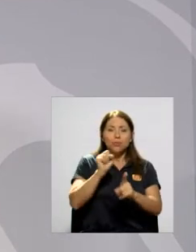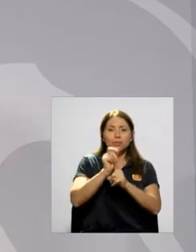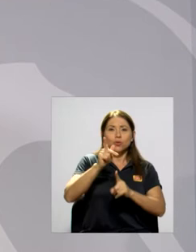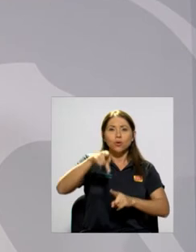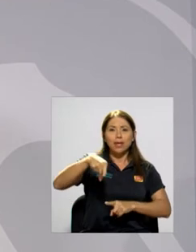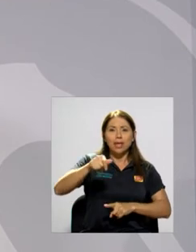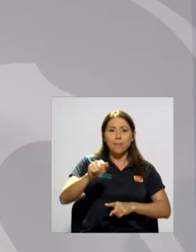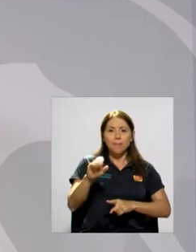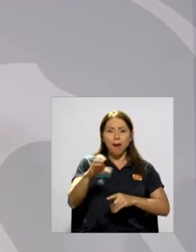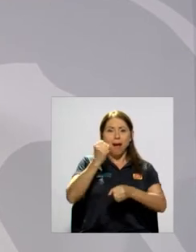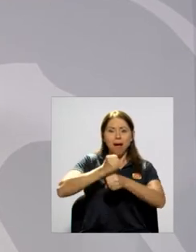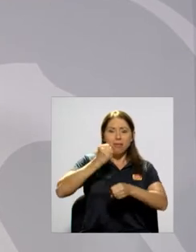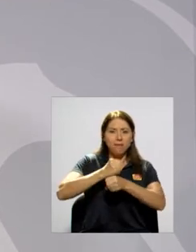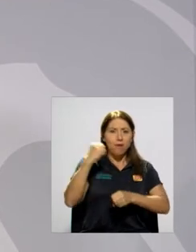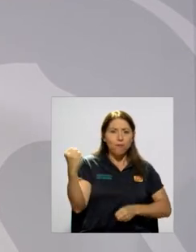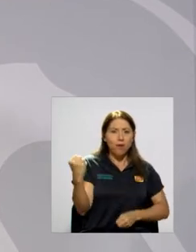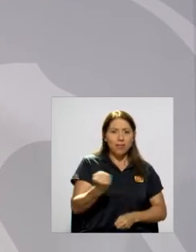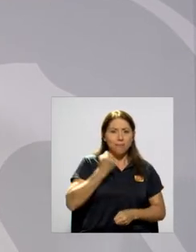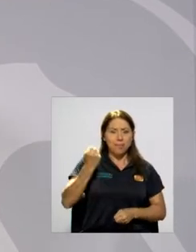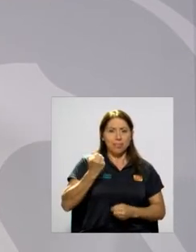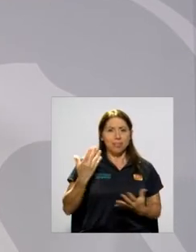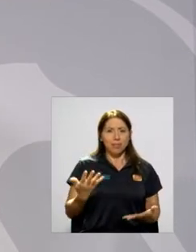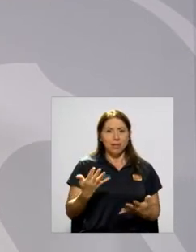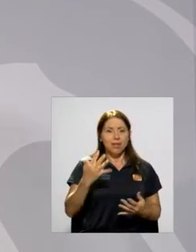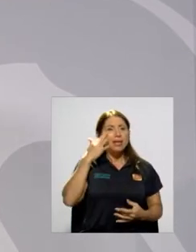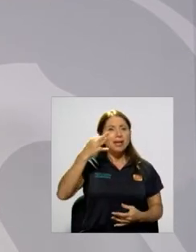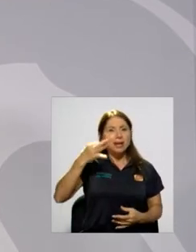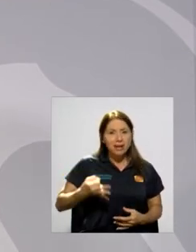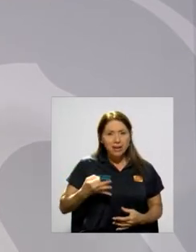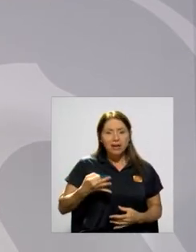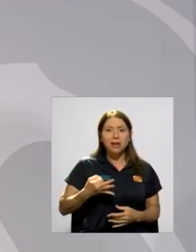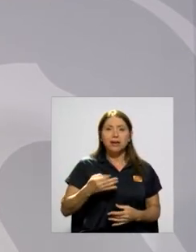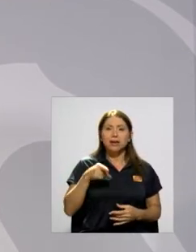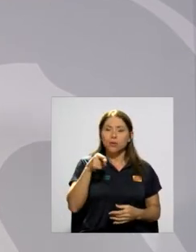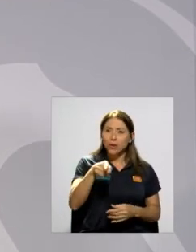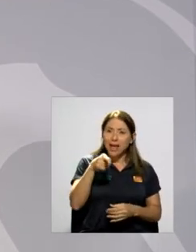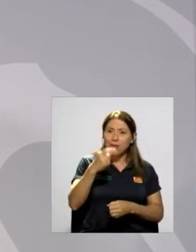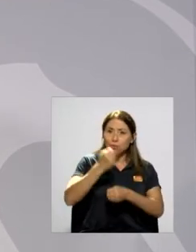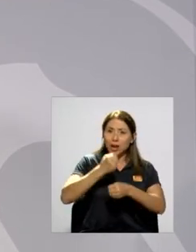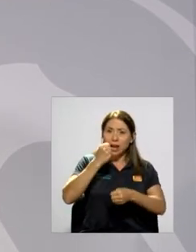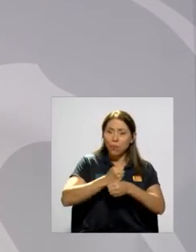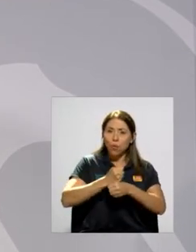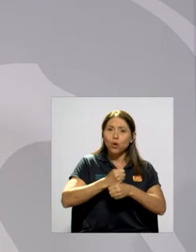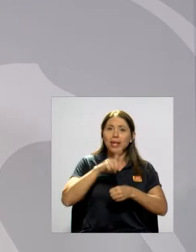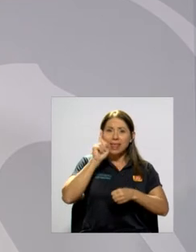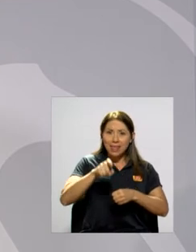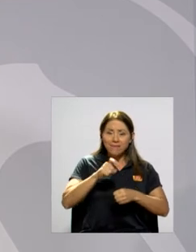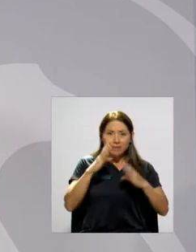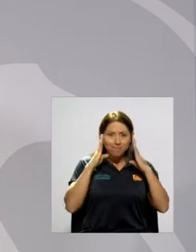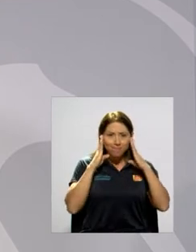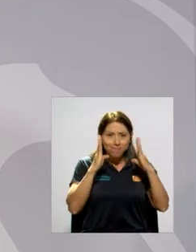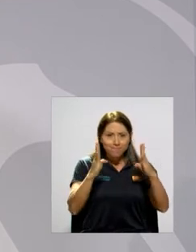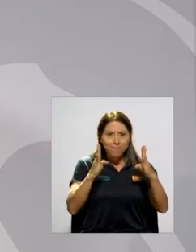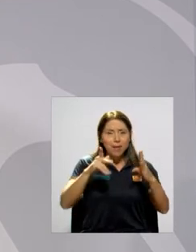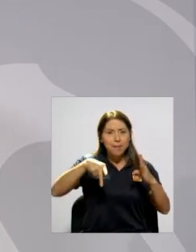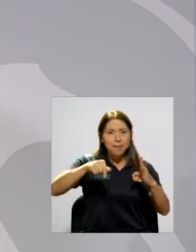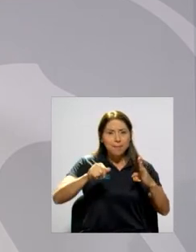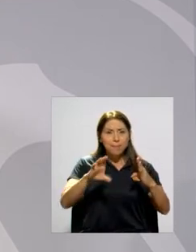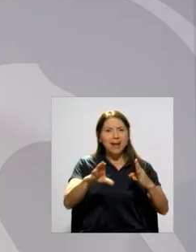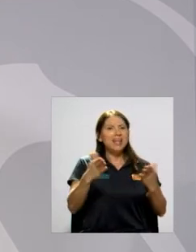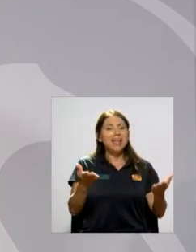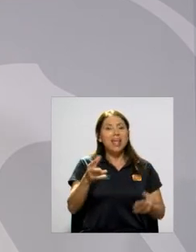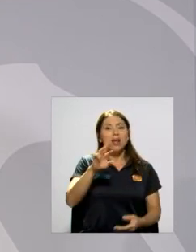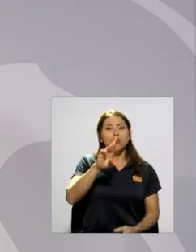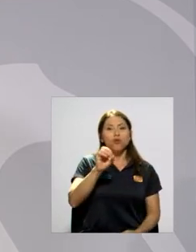Acción Ciudadana trabajó fuertemente. Creo que hay una labor que no se puede menospreciar de parte del Partido Acción Ciudadana, y es que Rodolfo